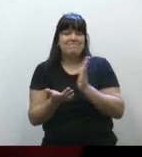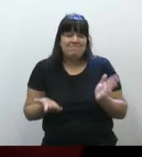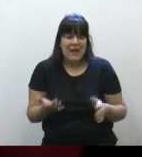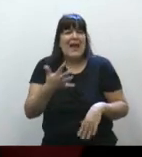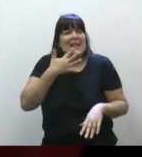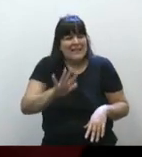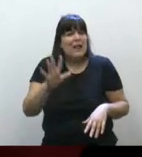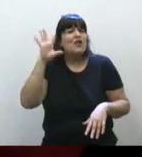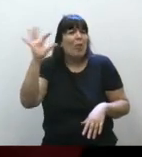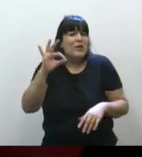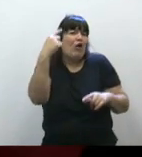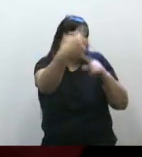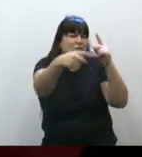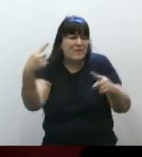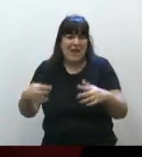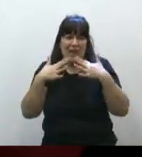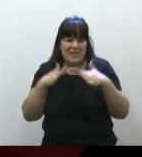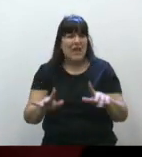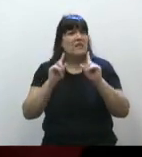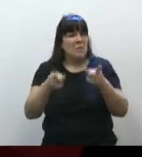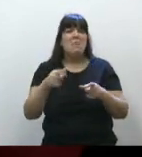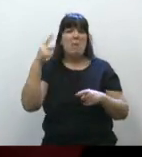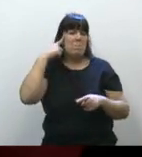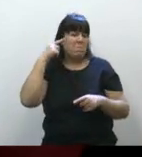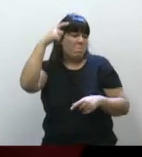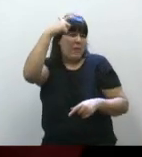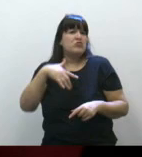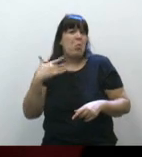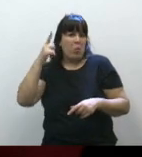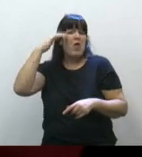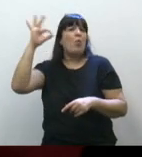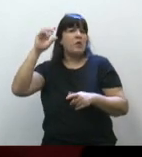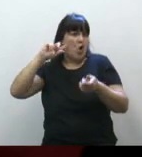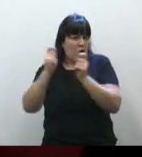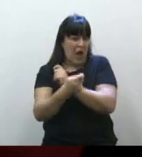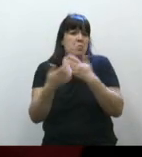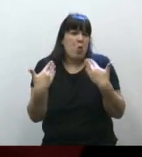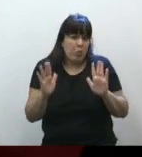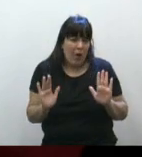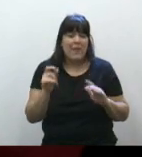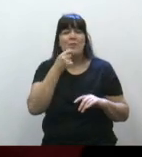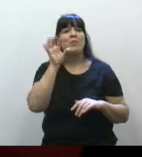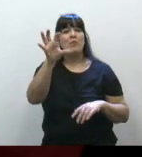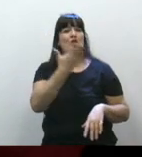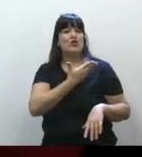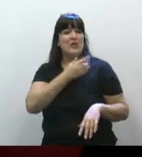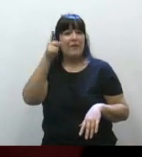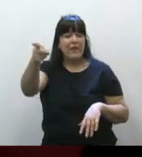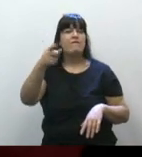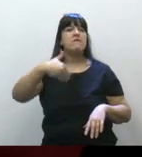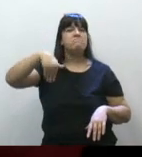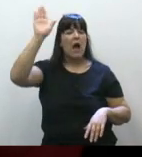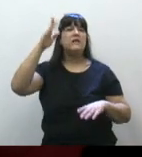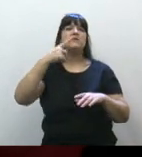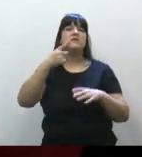posiciones la gente tiene también derecho a cambiar lo que digo es que en santa fe se instaló la corriente